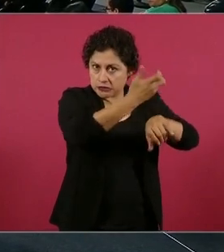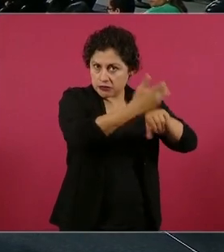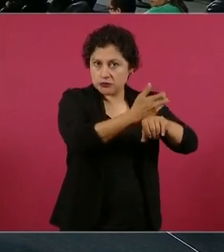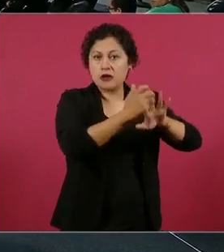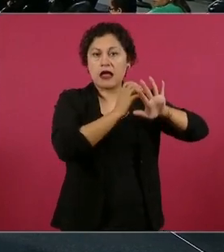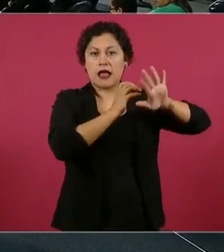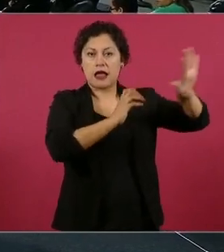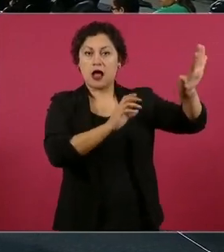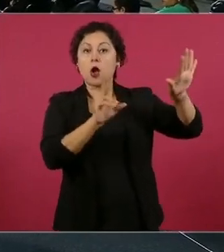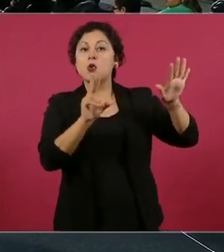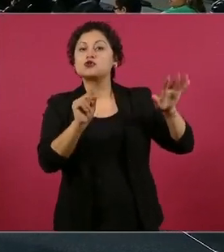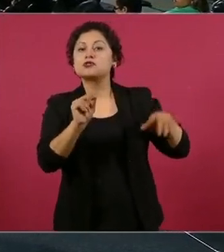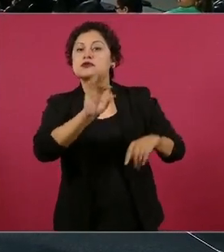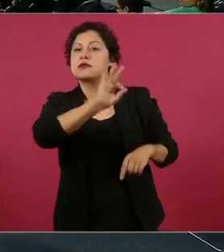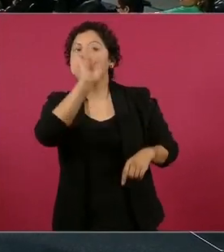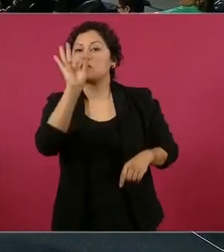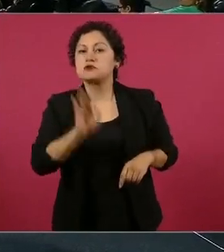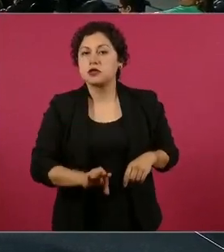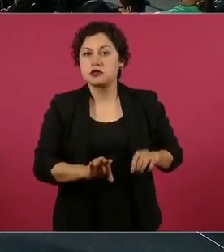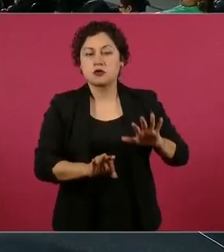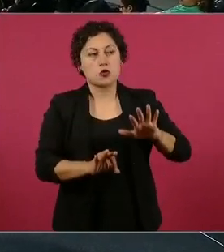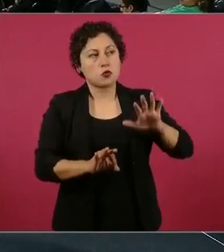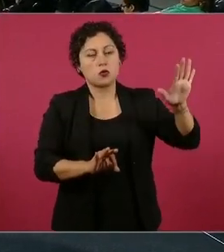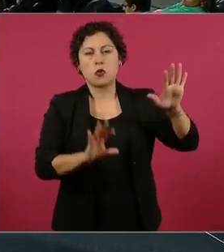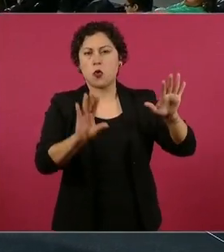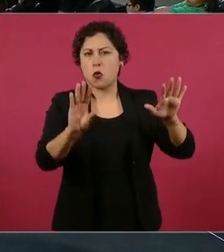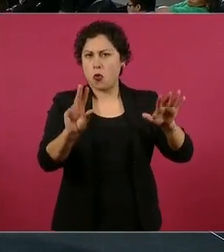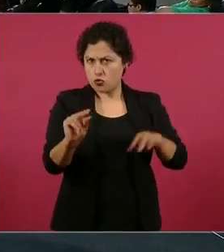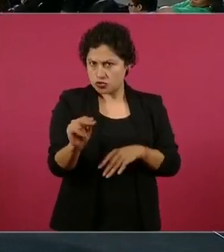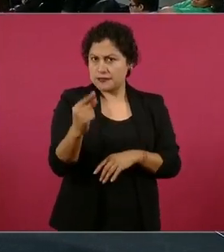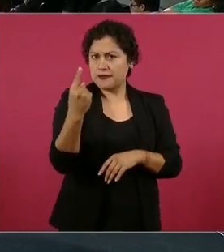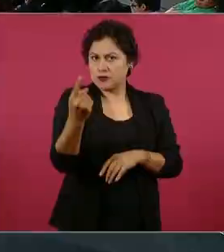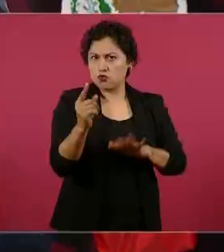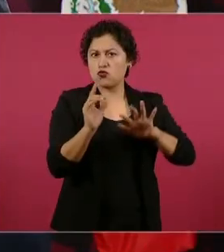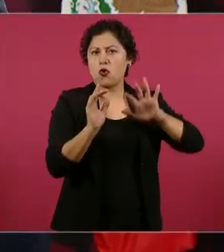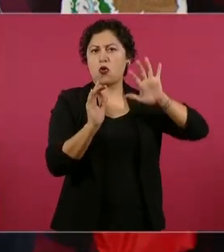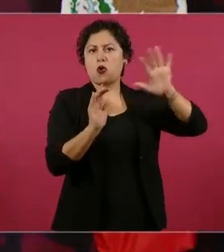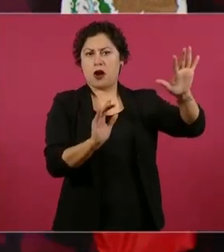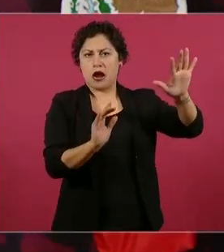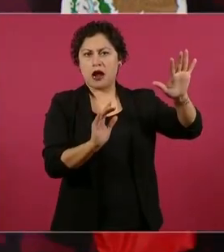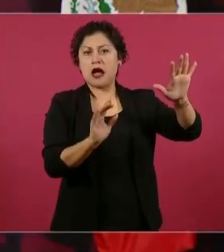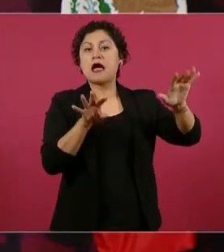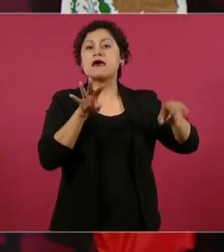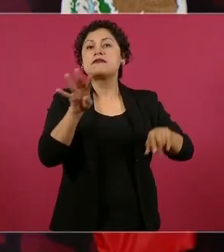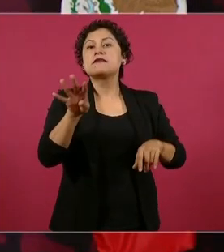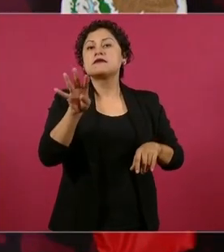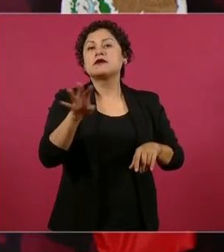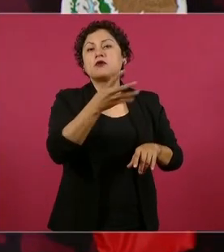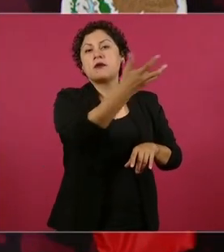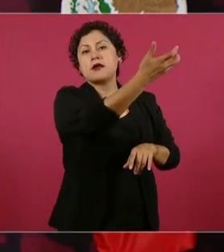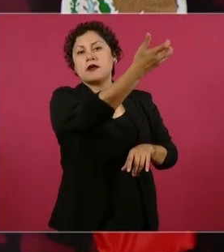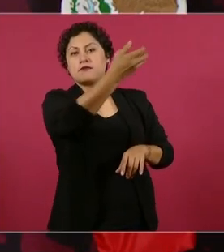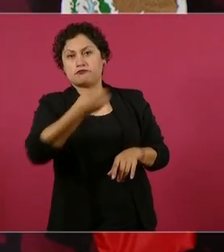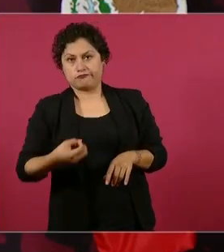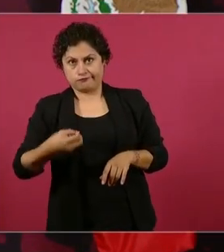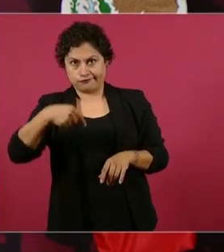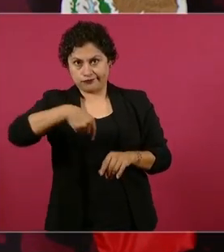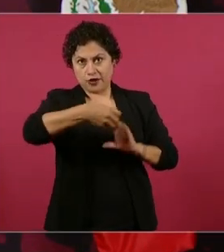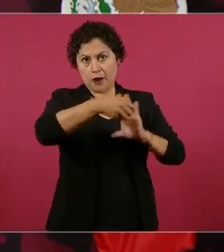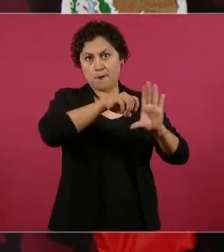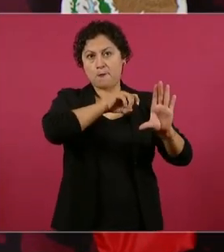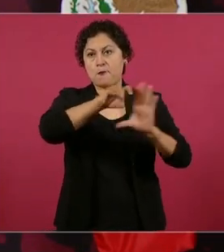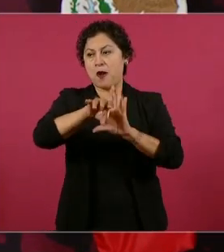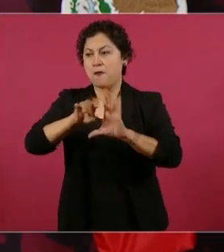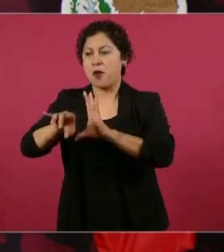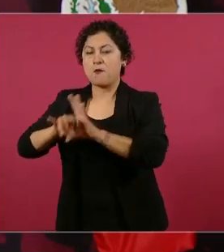allá. Sí, 81 y 19 envían acá. Sí, que son